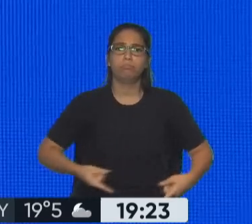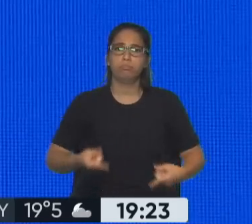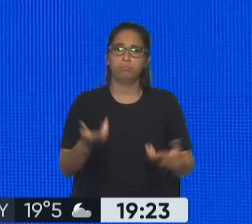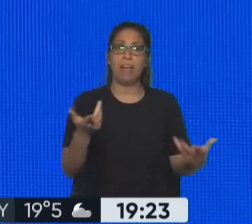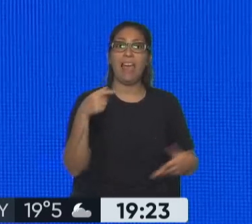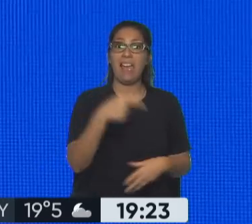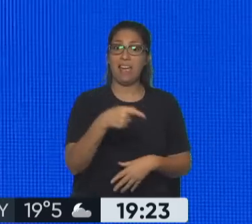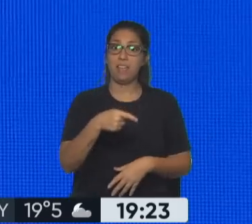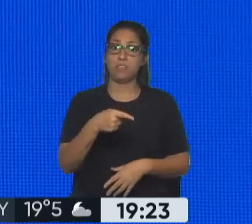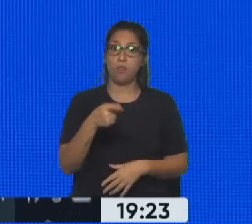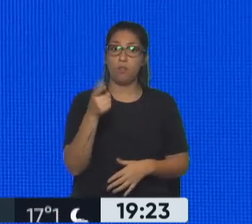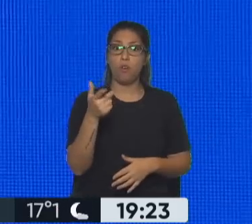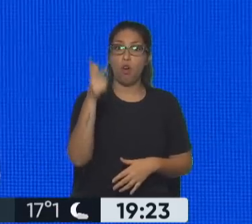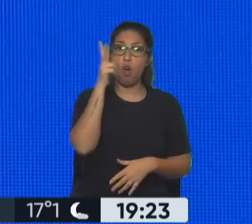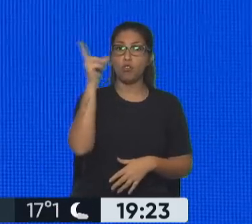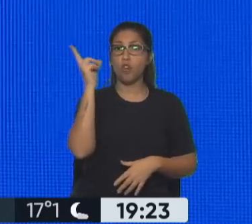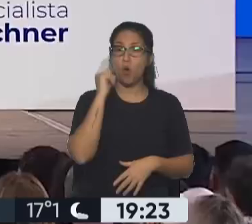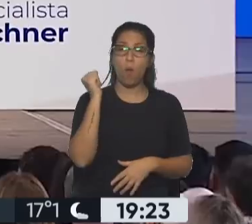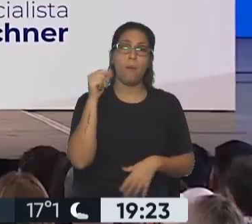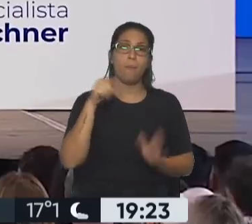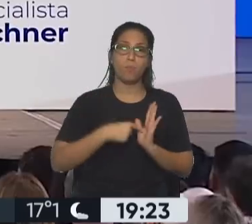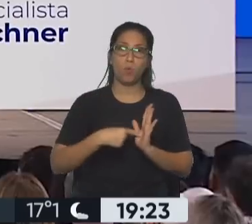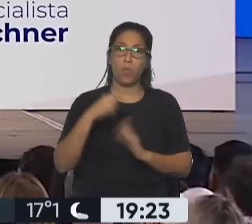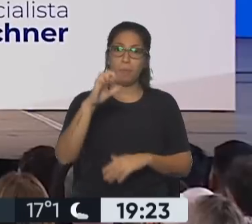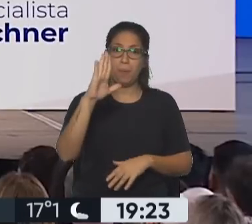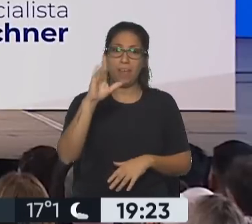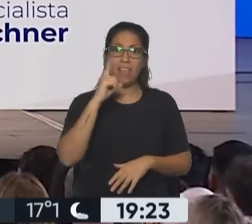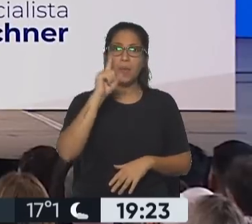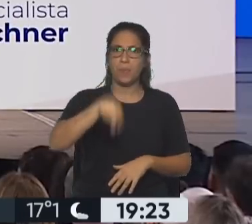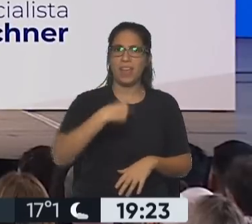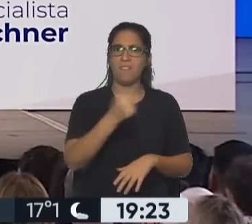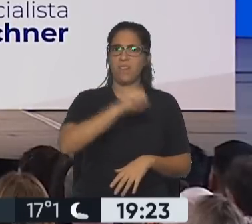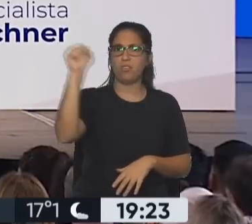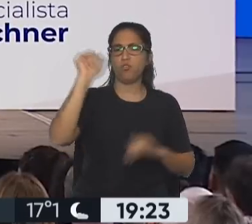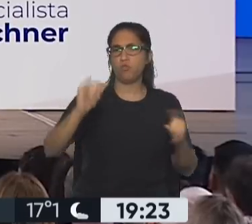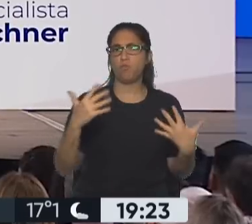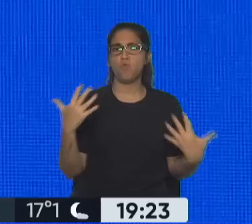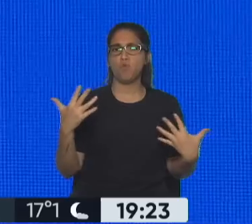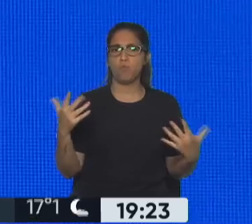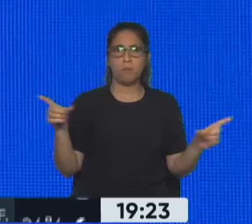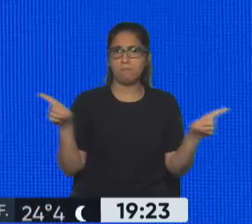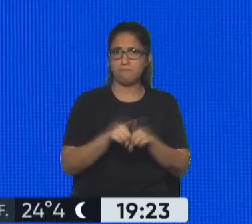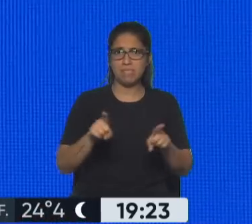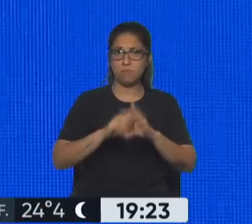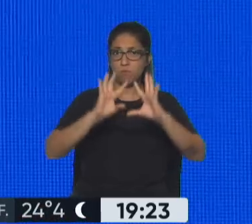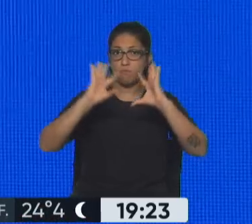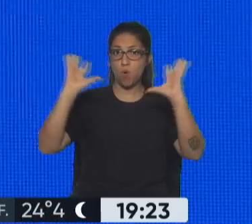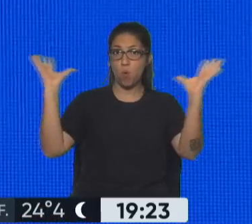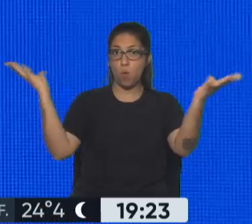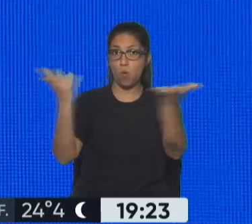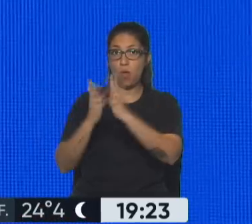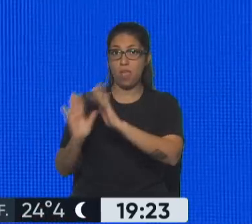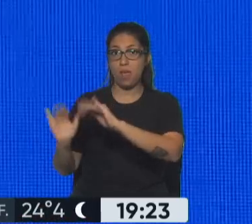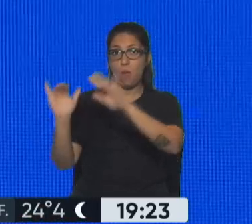que eso, una emisión de 8 o 9 puntos del PBI, provoca un proceso inflacionario, como pasó en todo el mundo.